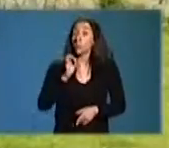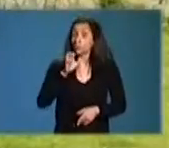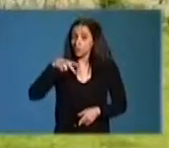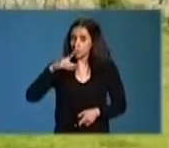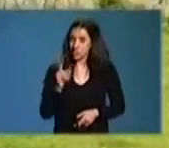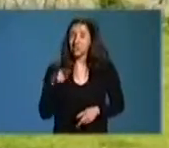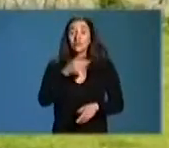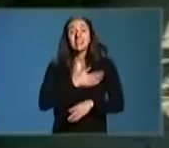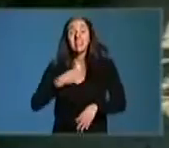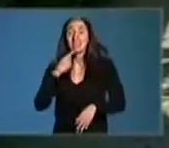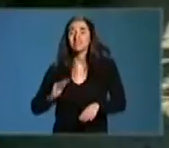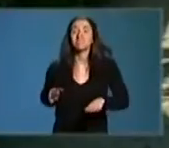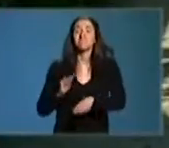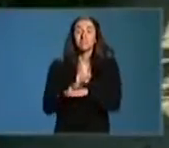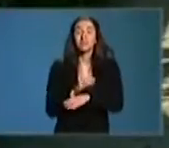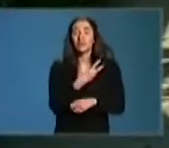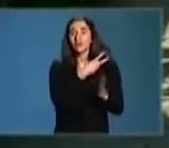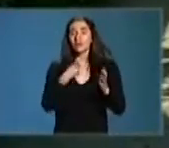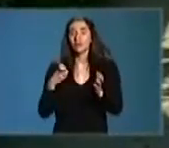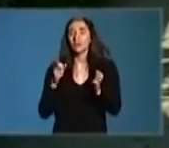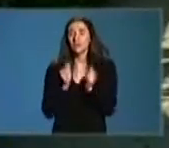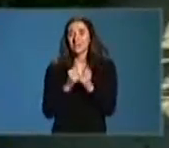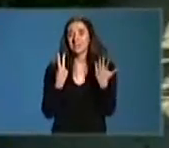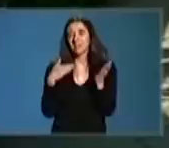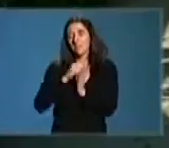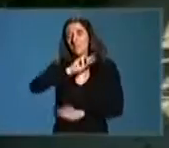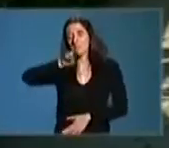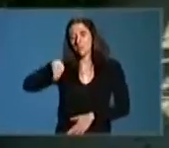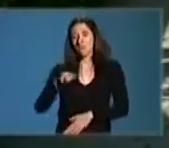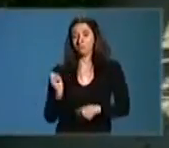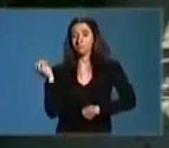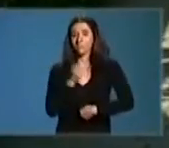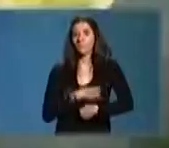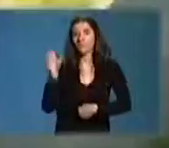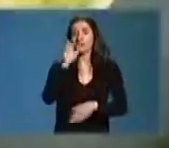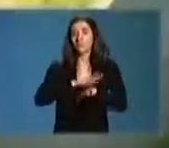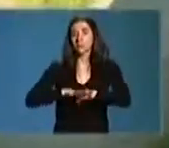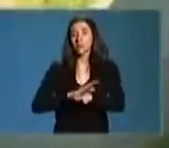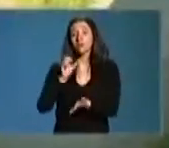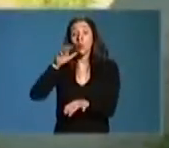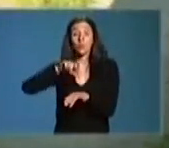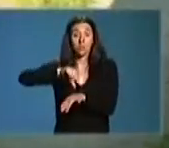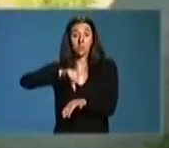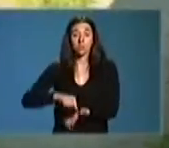yo supongo investimento de 227 mil euros que se financiarán con fondo estatal de investimento local do goberno central